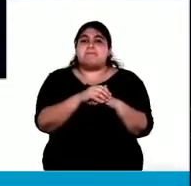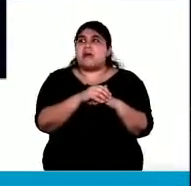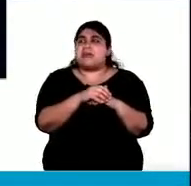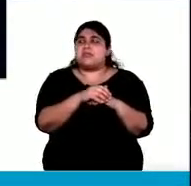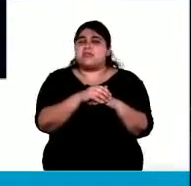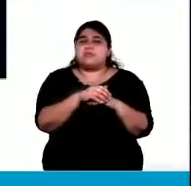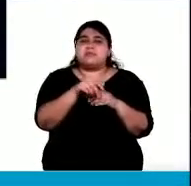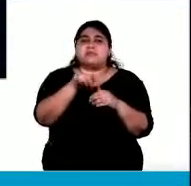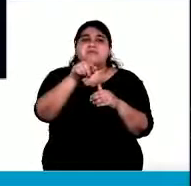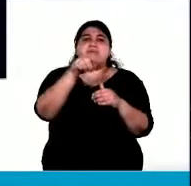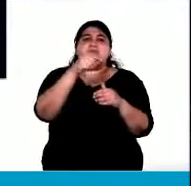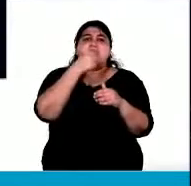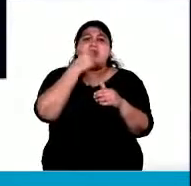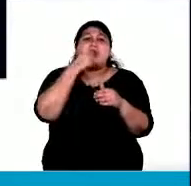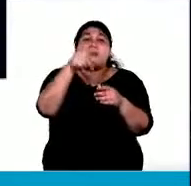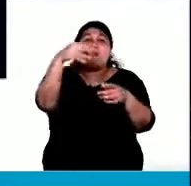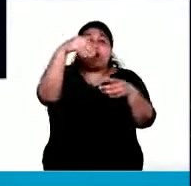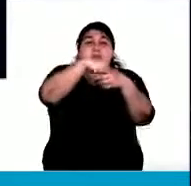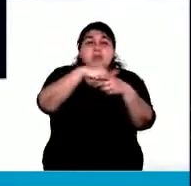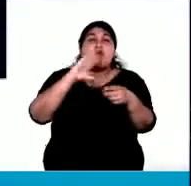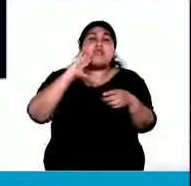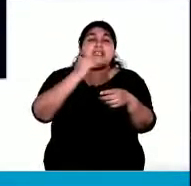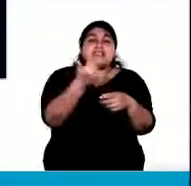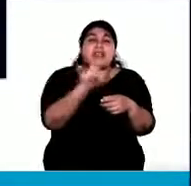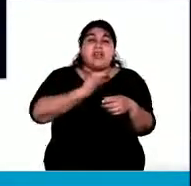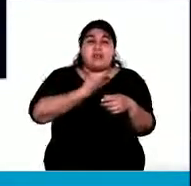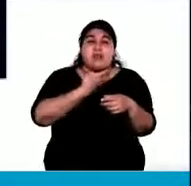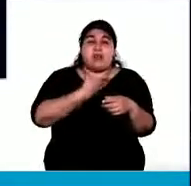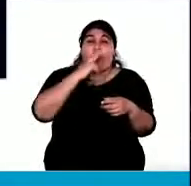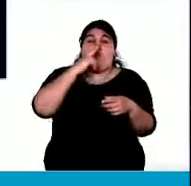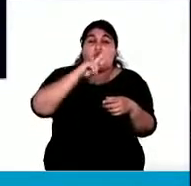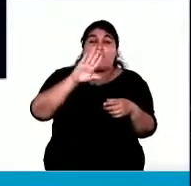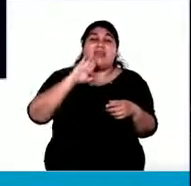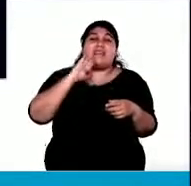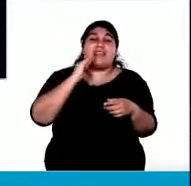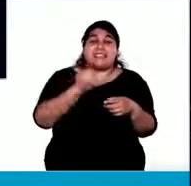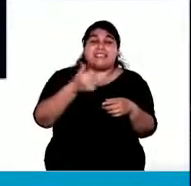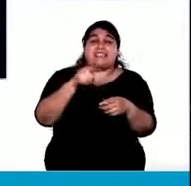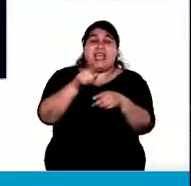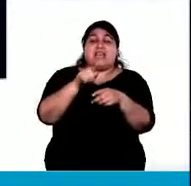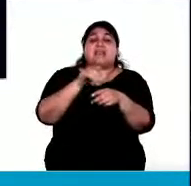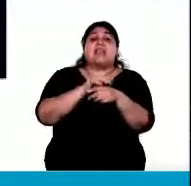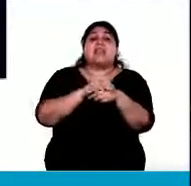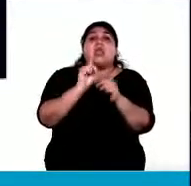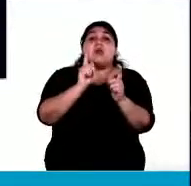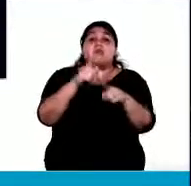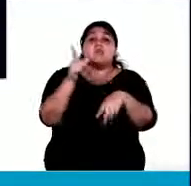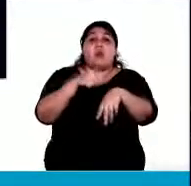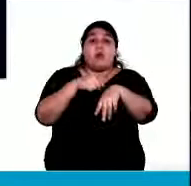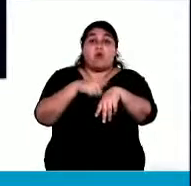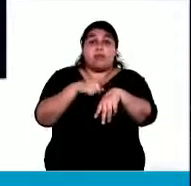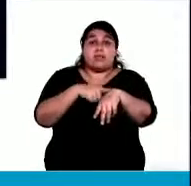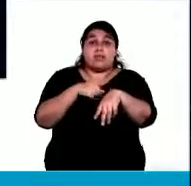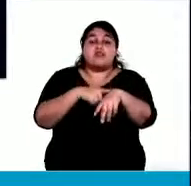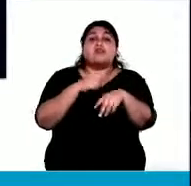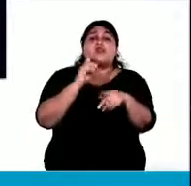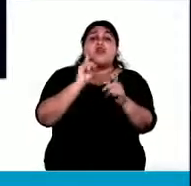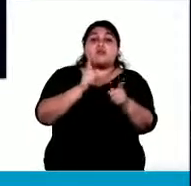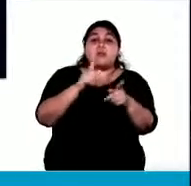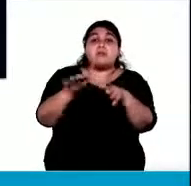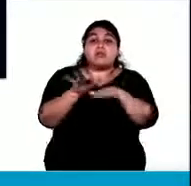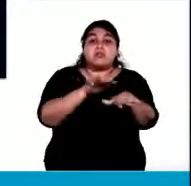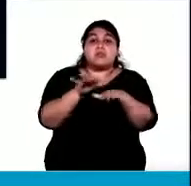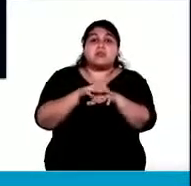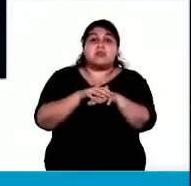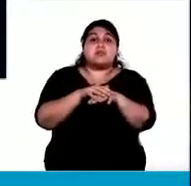leo textual, 16 de febrero del 2017. En ese momento no era candidato a senador